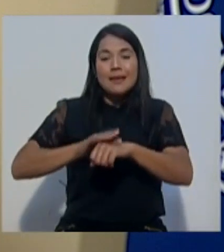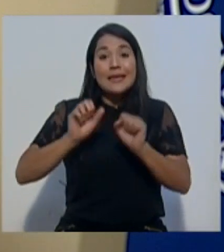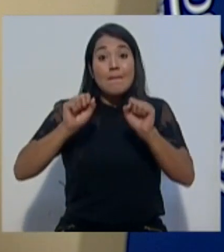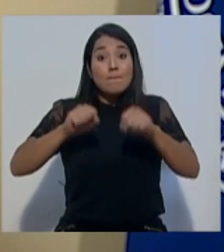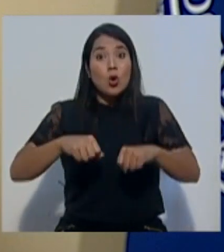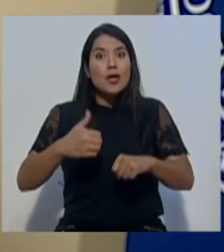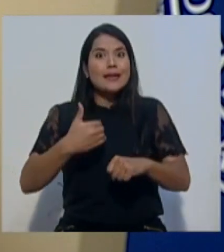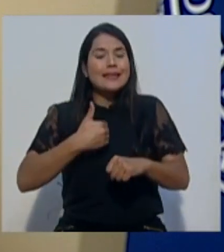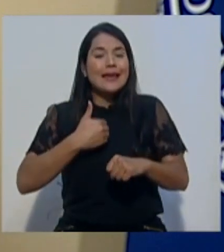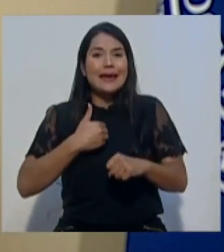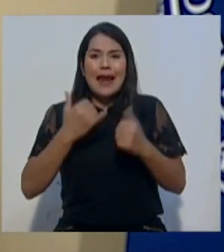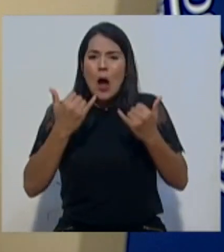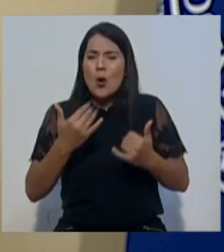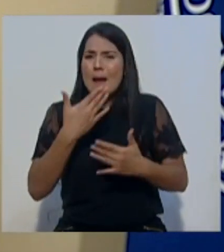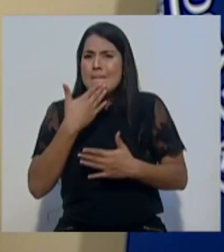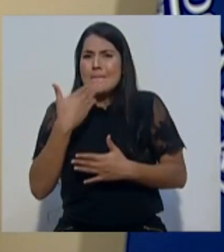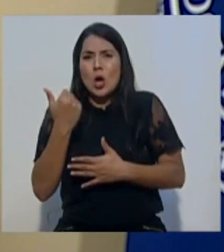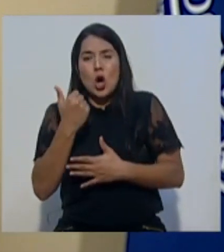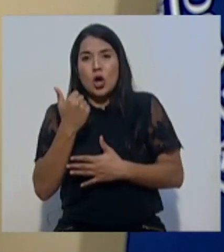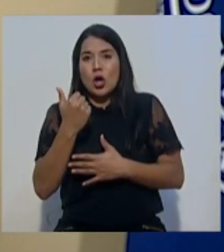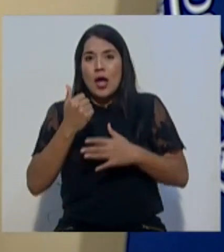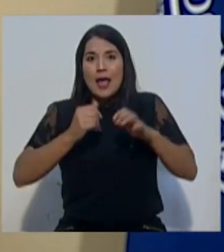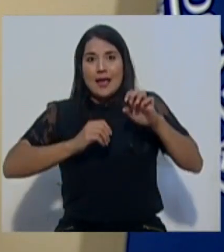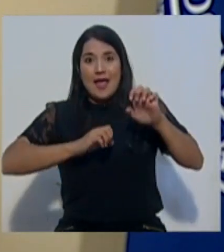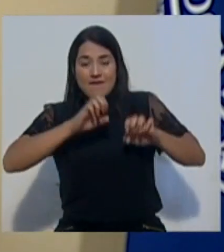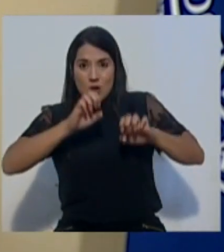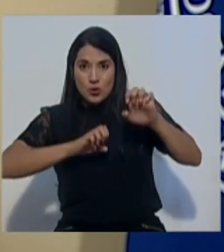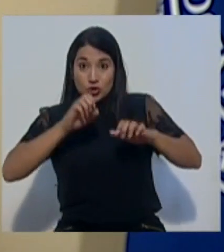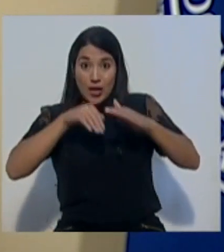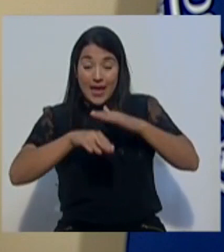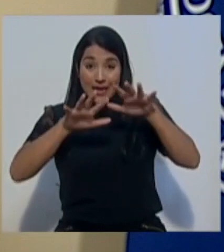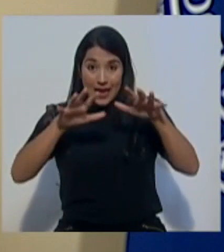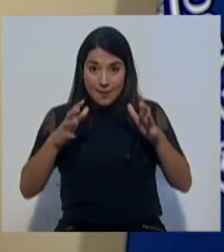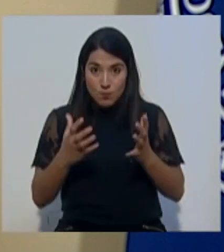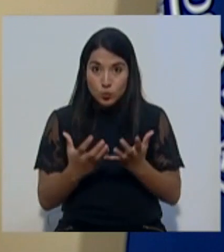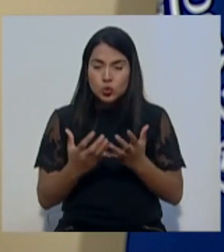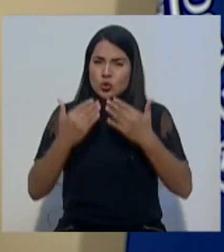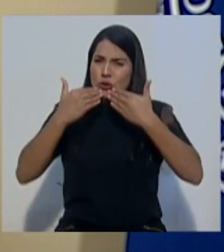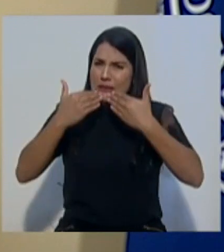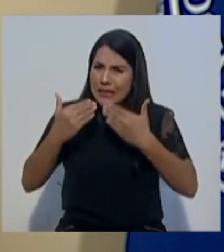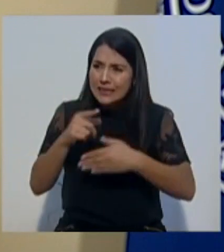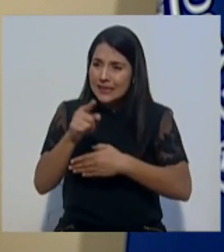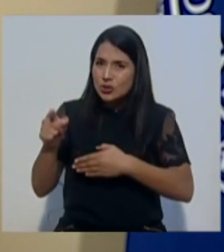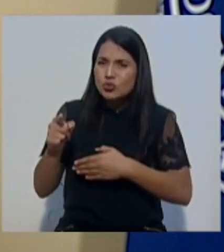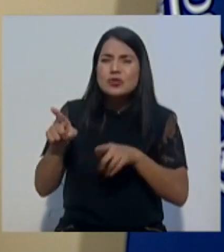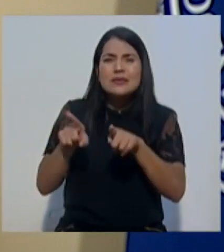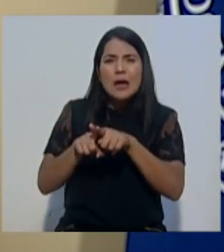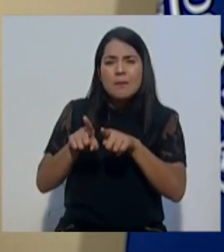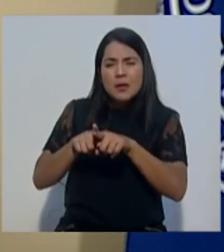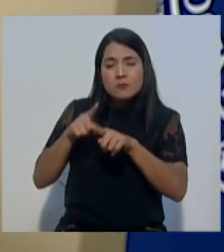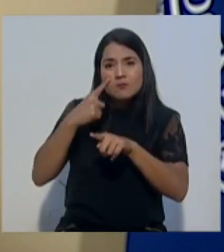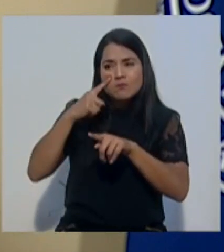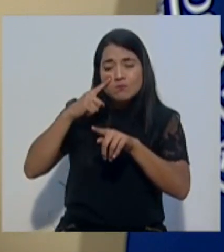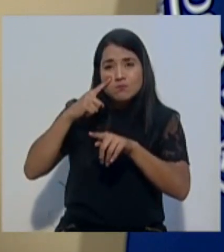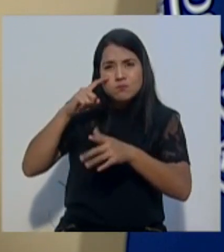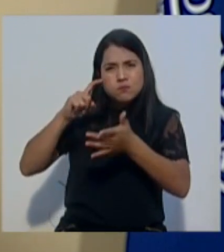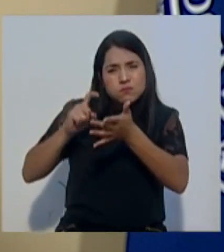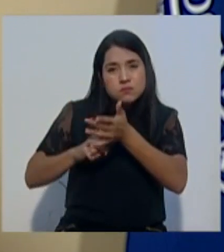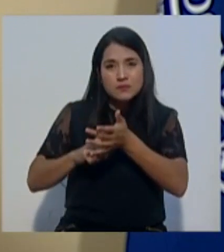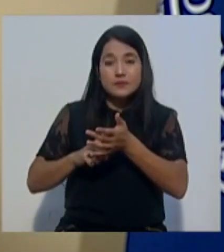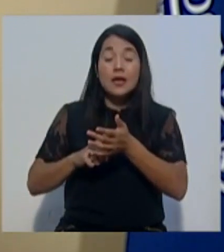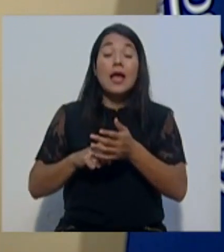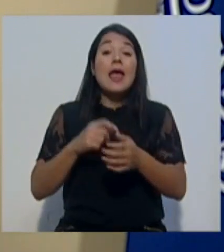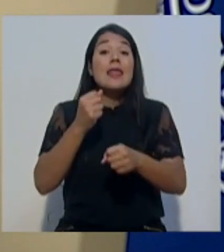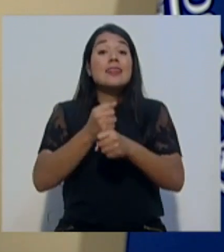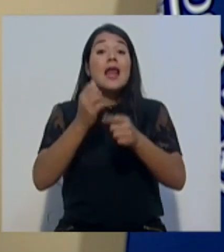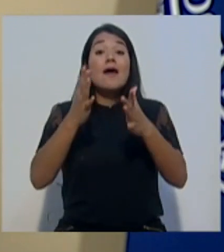hoy de los mejores de la región y del mundo. A ellos es el agradecimiento y la admiración. El personal